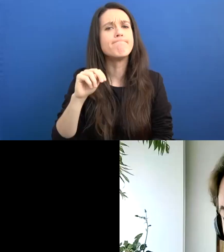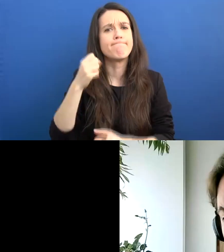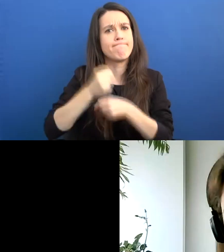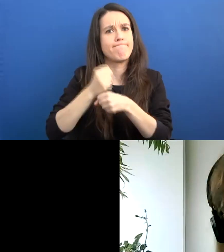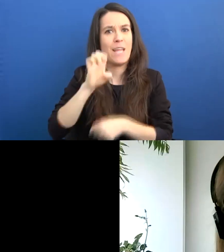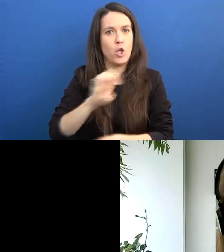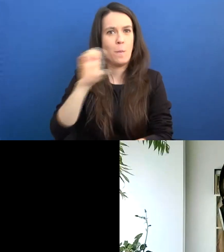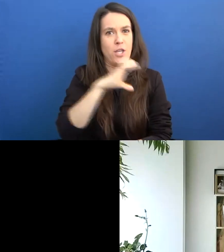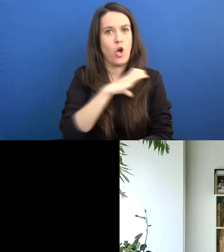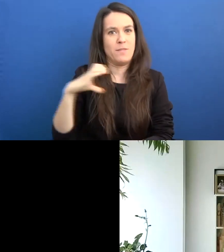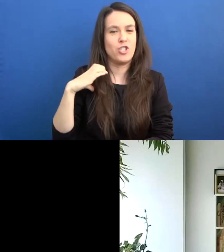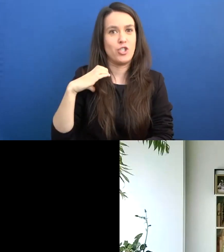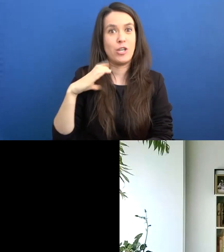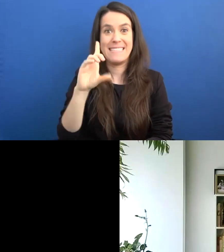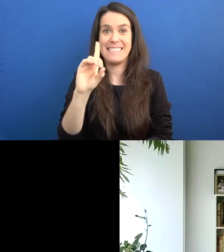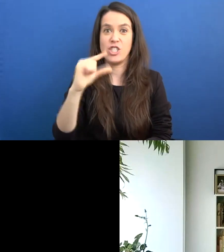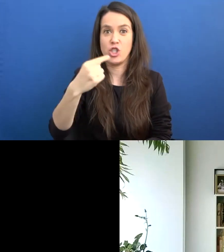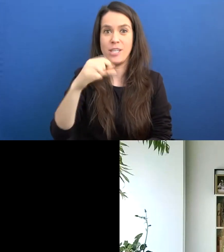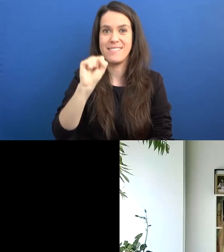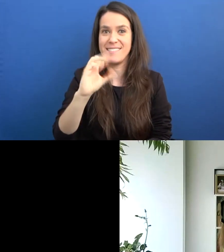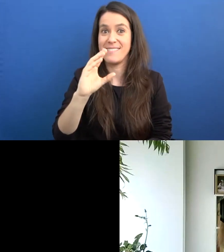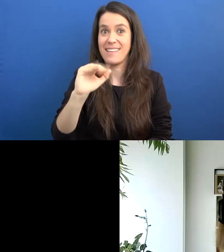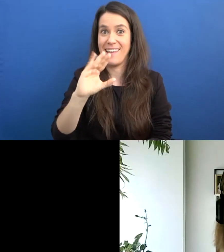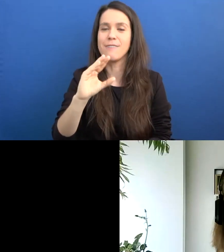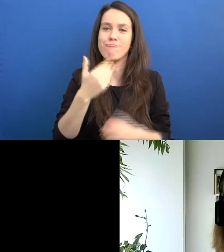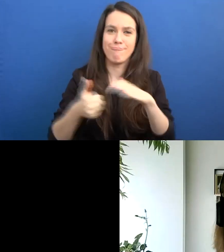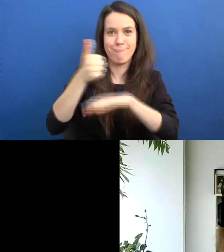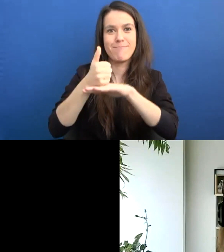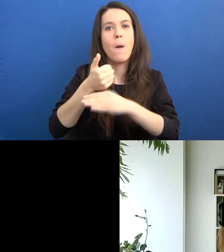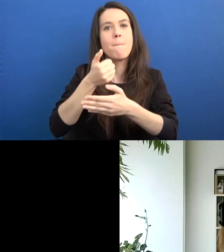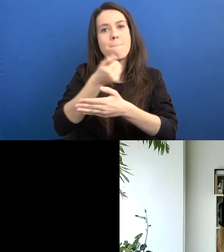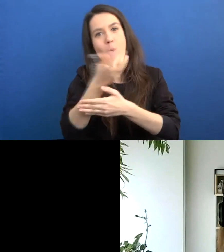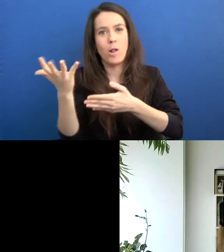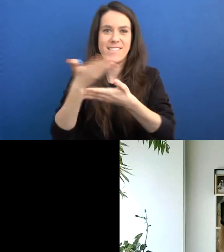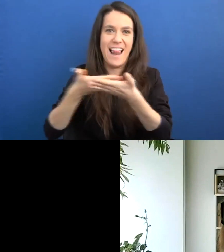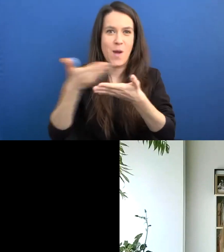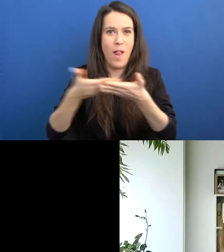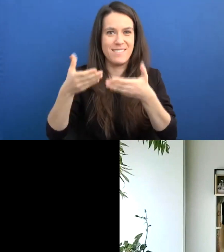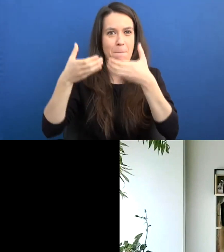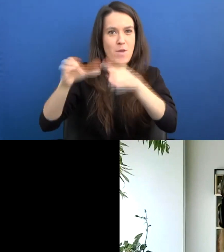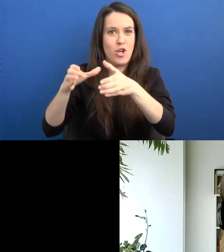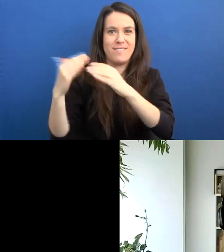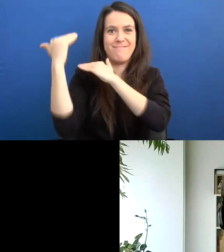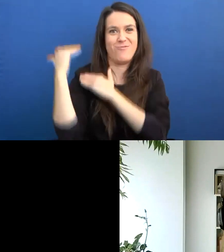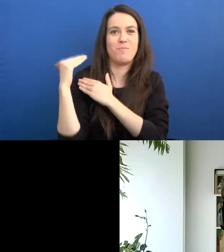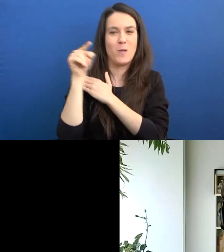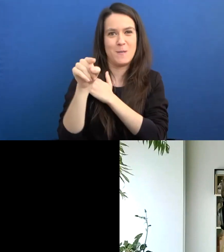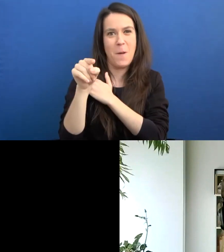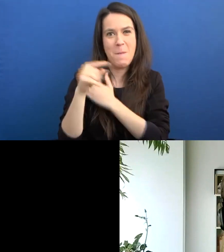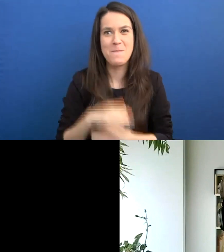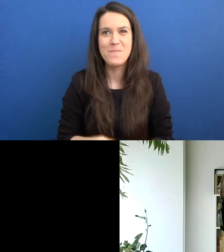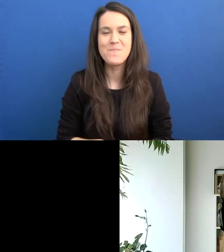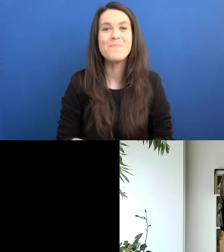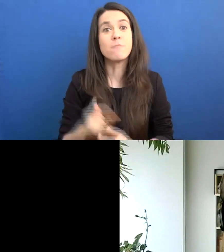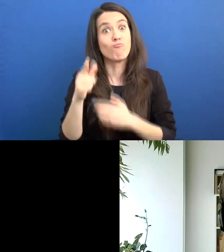de la Comisión Europea. Ella es la subdirectora de la Unidad de Multilingüismo. Hola, Katy. Ella